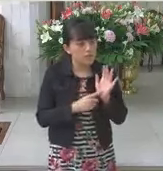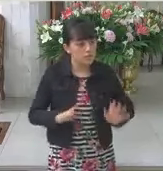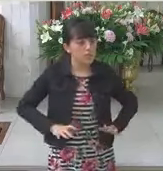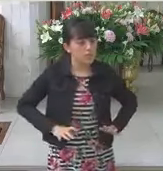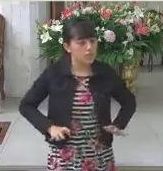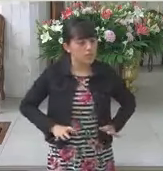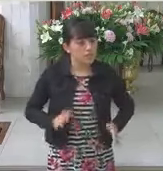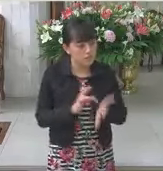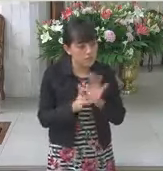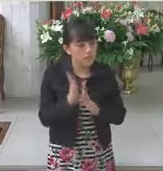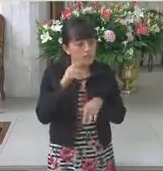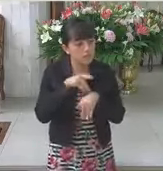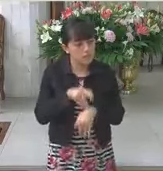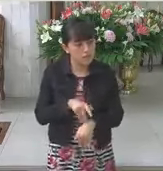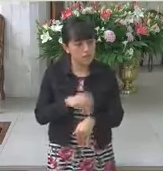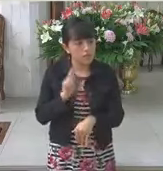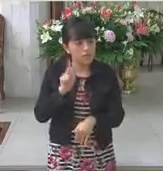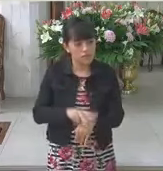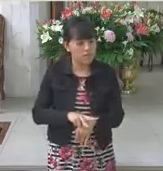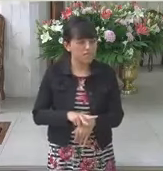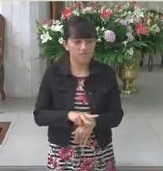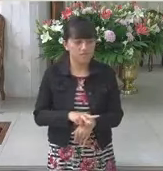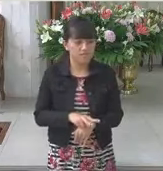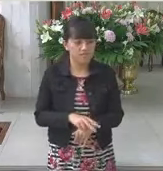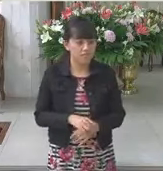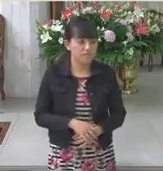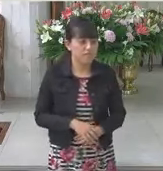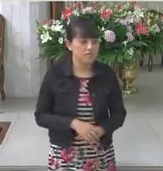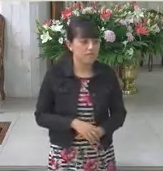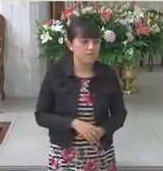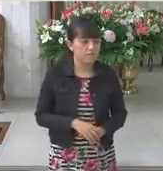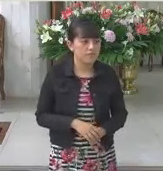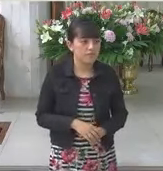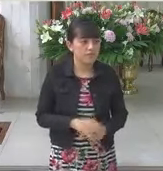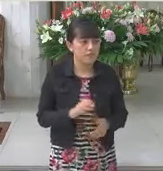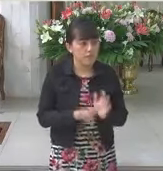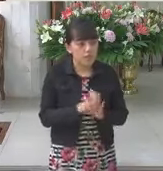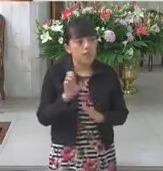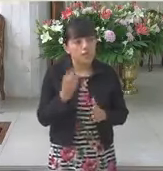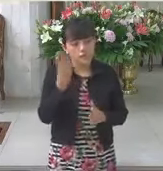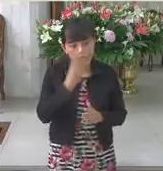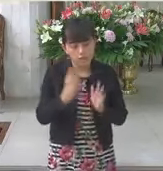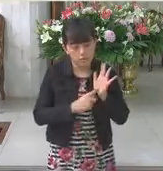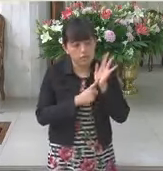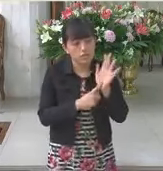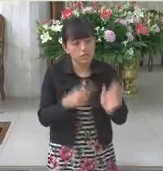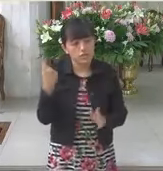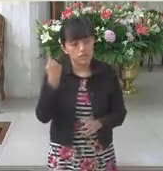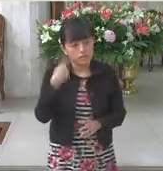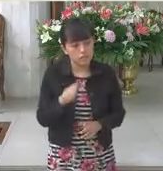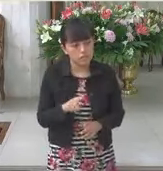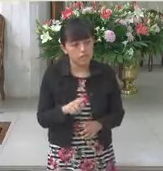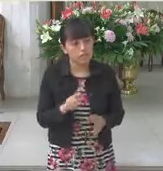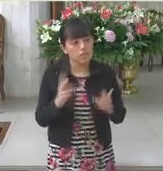acaso esto es contradictorio a honra a tu padre y a tu madre por supuesto que no porque